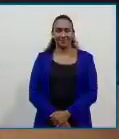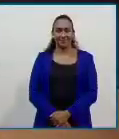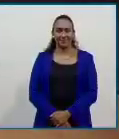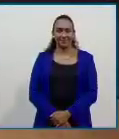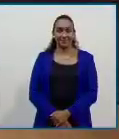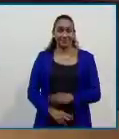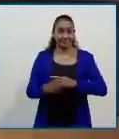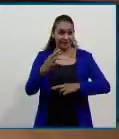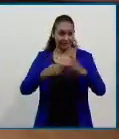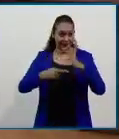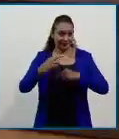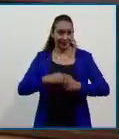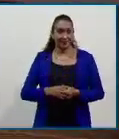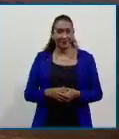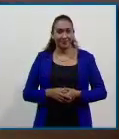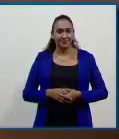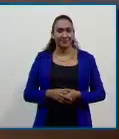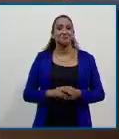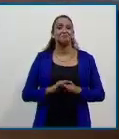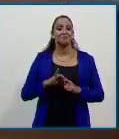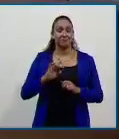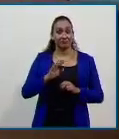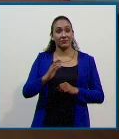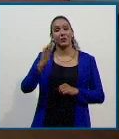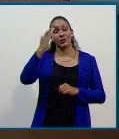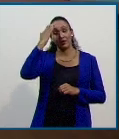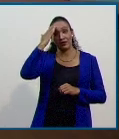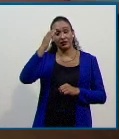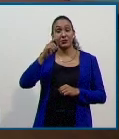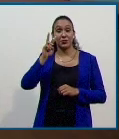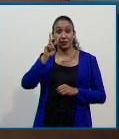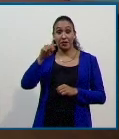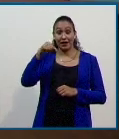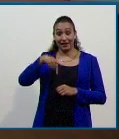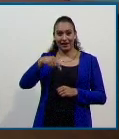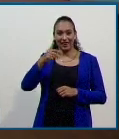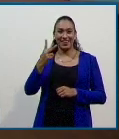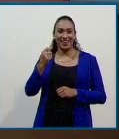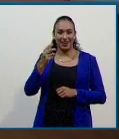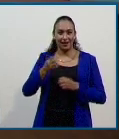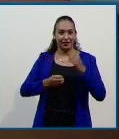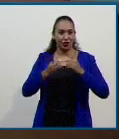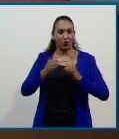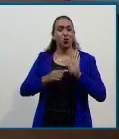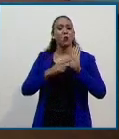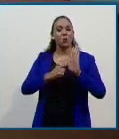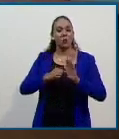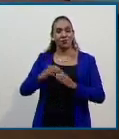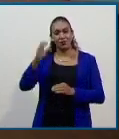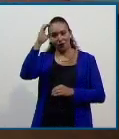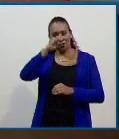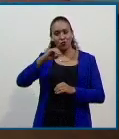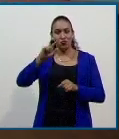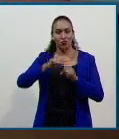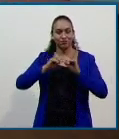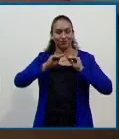Más adelante, reconocen aportes de Justicia TV en la difusión de la cultura.